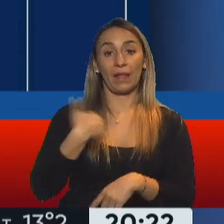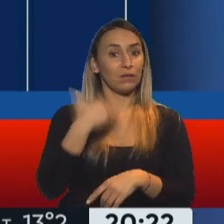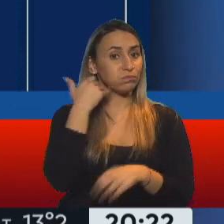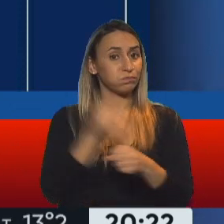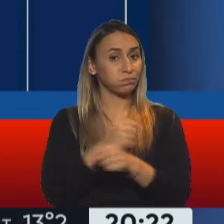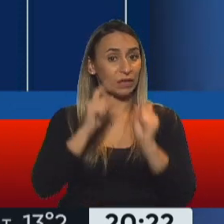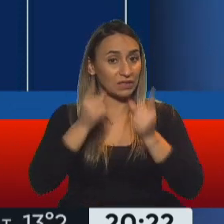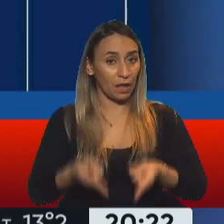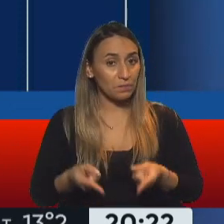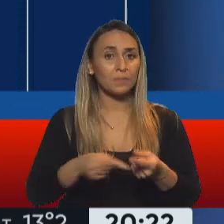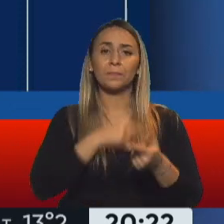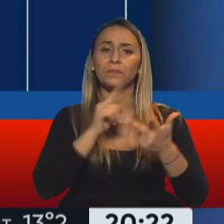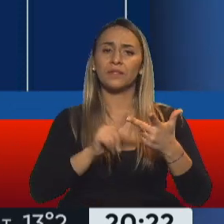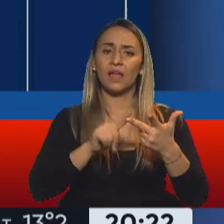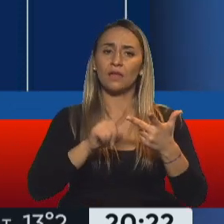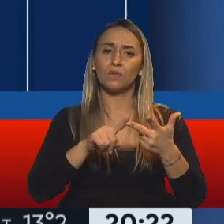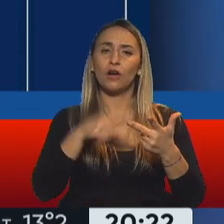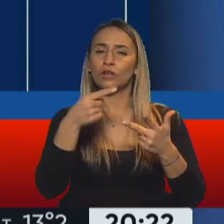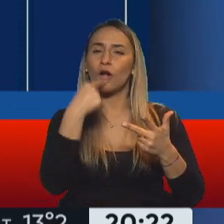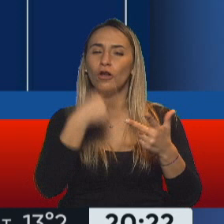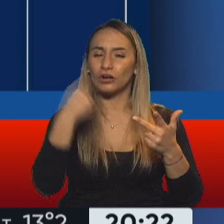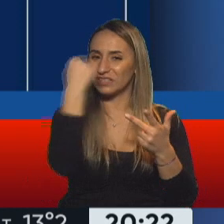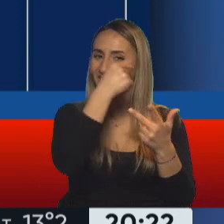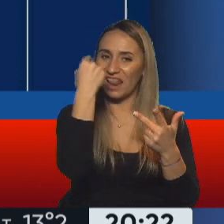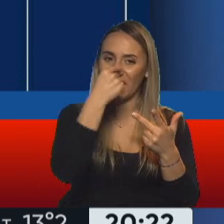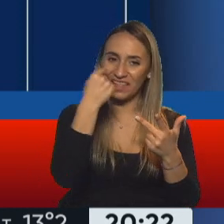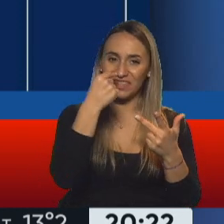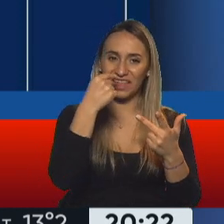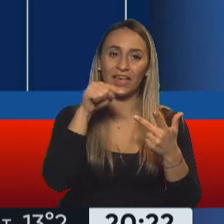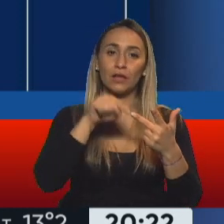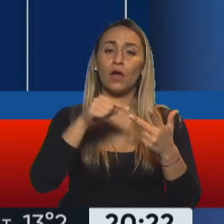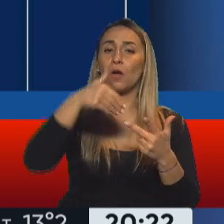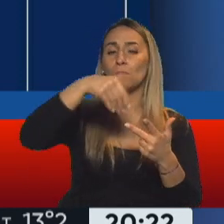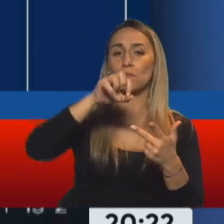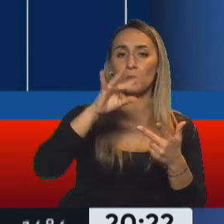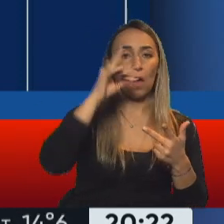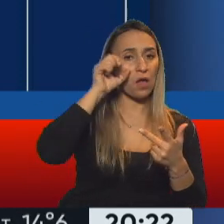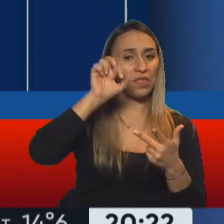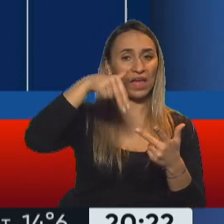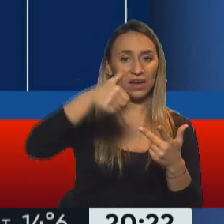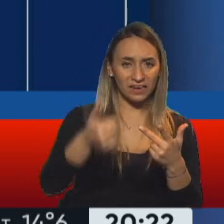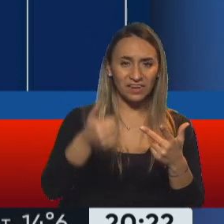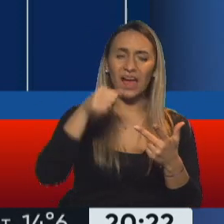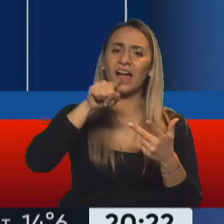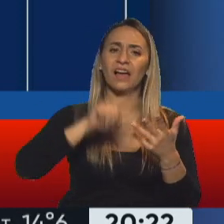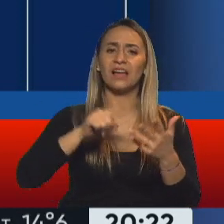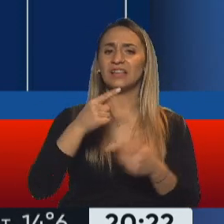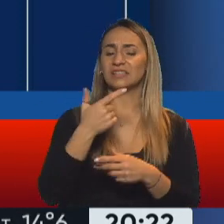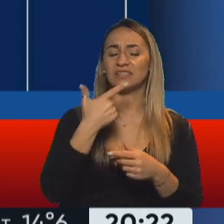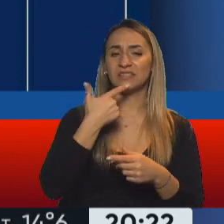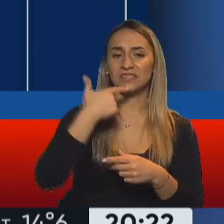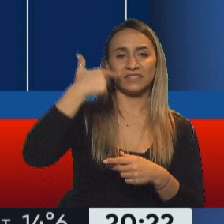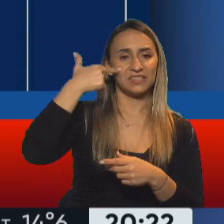la de 97. Y después tenemos las que están en celeste, Gamaleya en 71, Moderna en 69, Sinopharm en